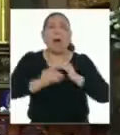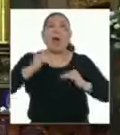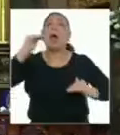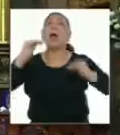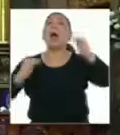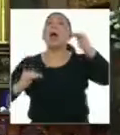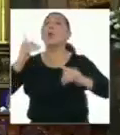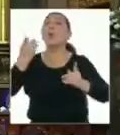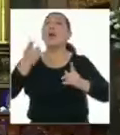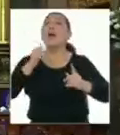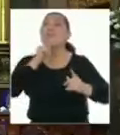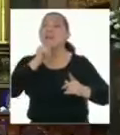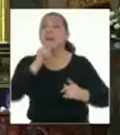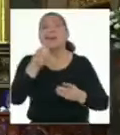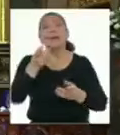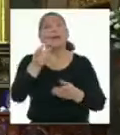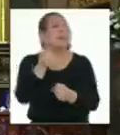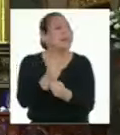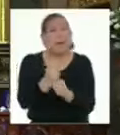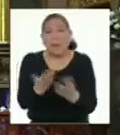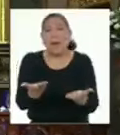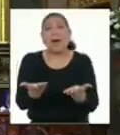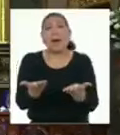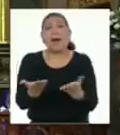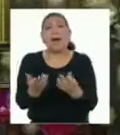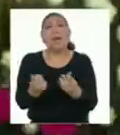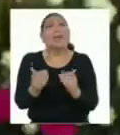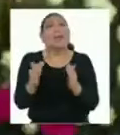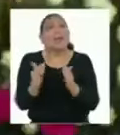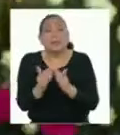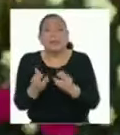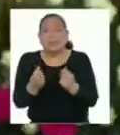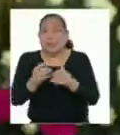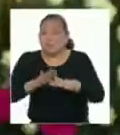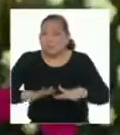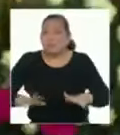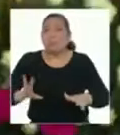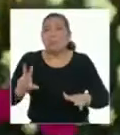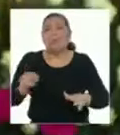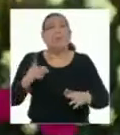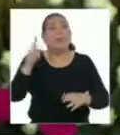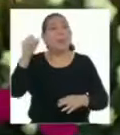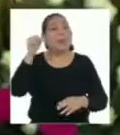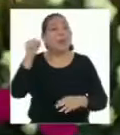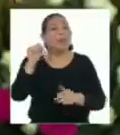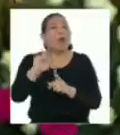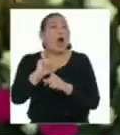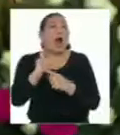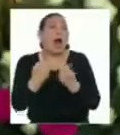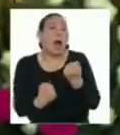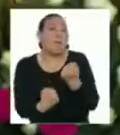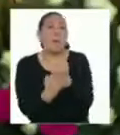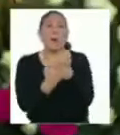desigualdad, la falta de trabajo, de tierra y de vivienda, la negación de los derechos